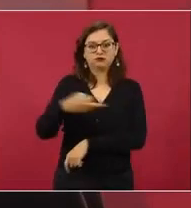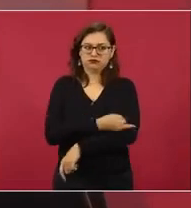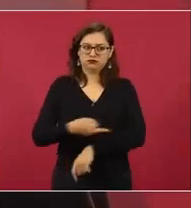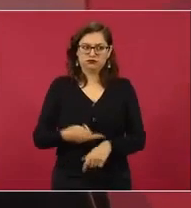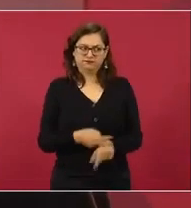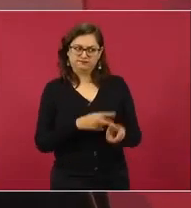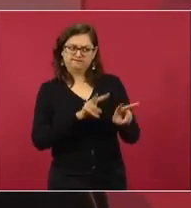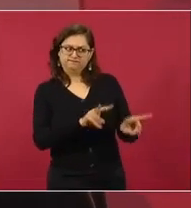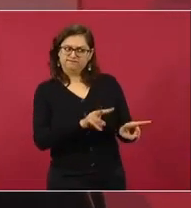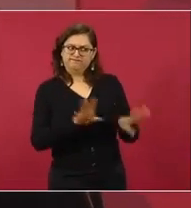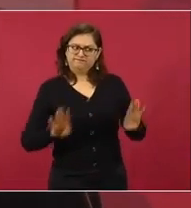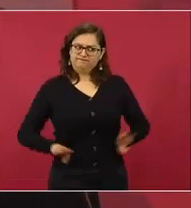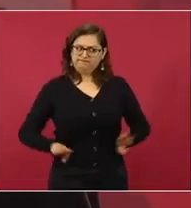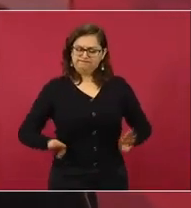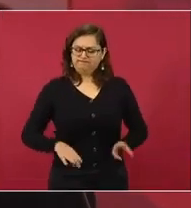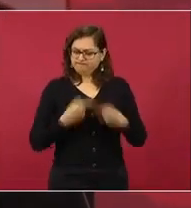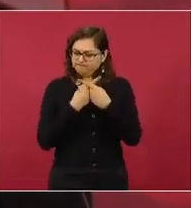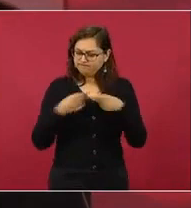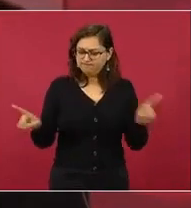de México,